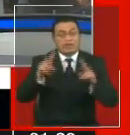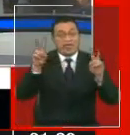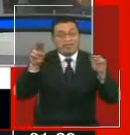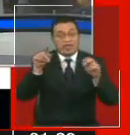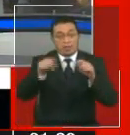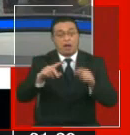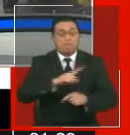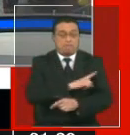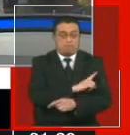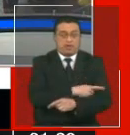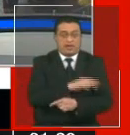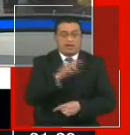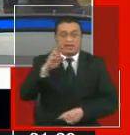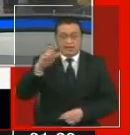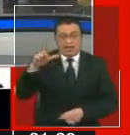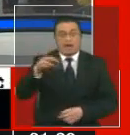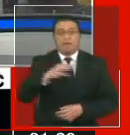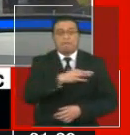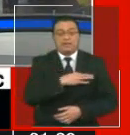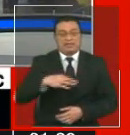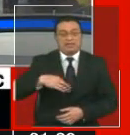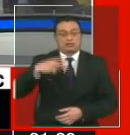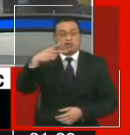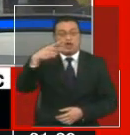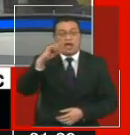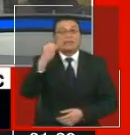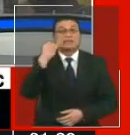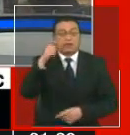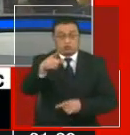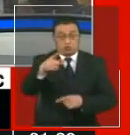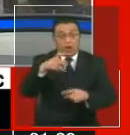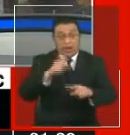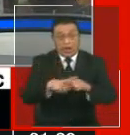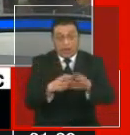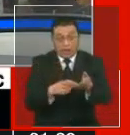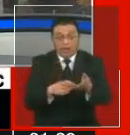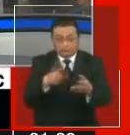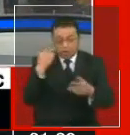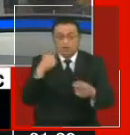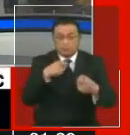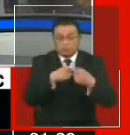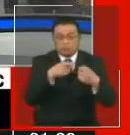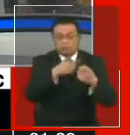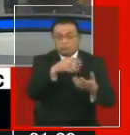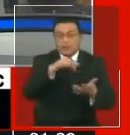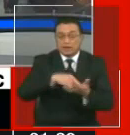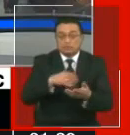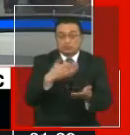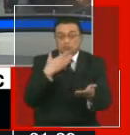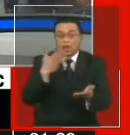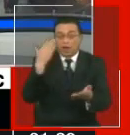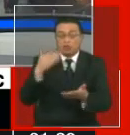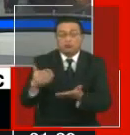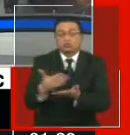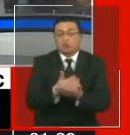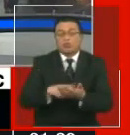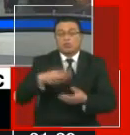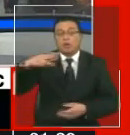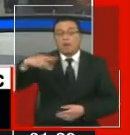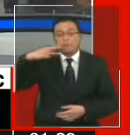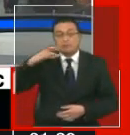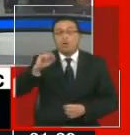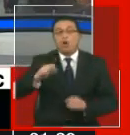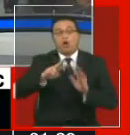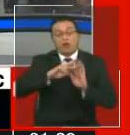poder real que tiene el actual ministro de Hacienda. Usted estuvo en esos zapatos, tuvo que dar también esas discusiones en el Congreso sobre temas como el sueldo mínimo o sobre